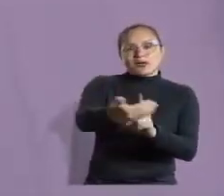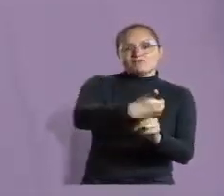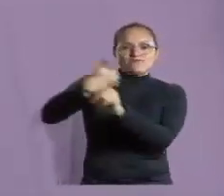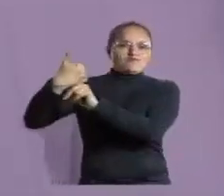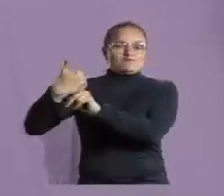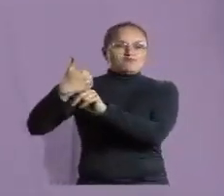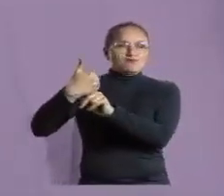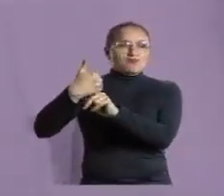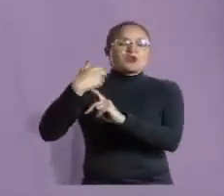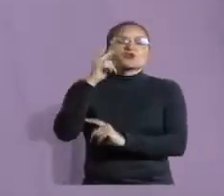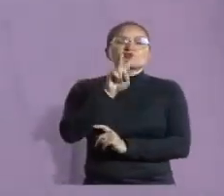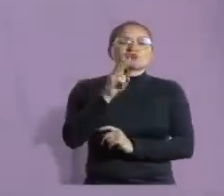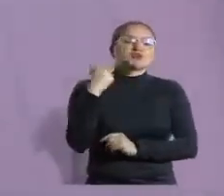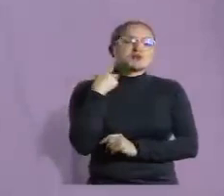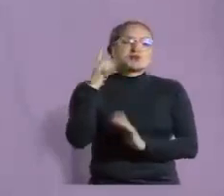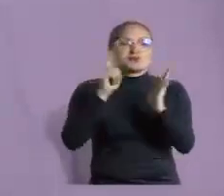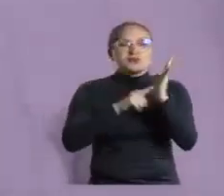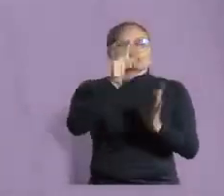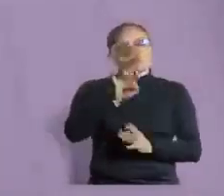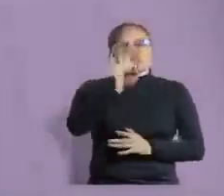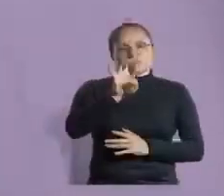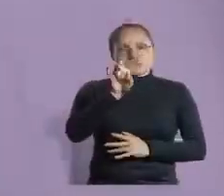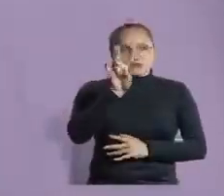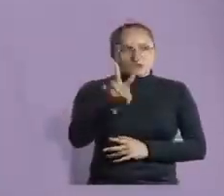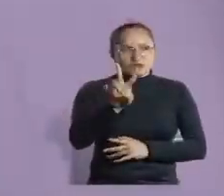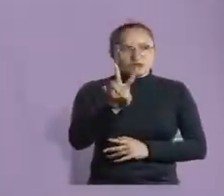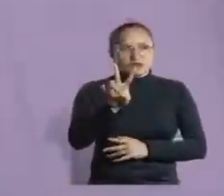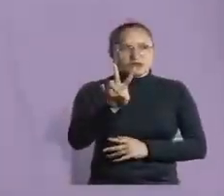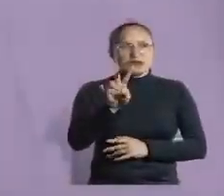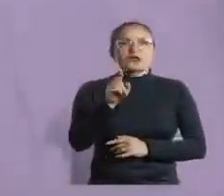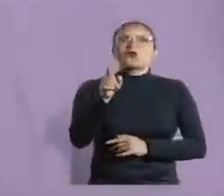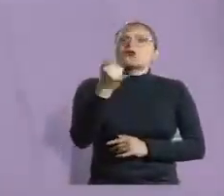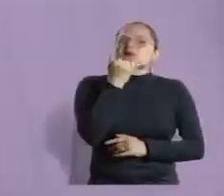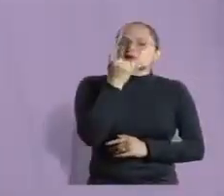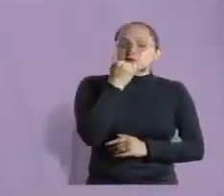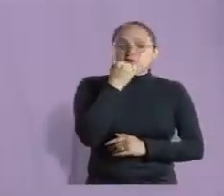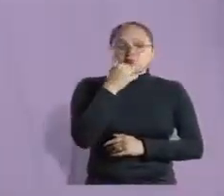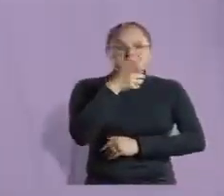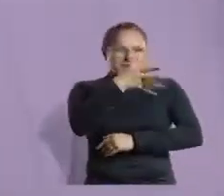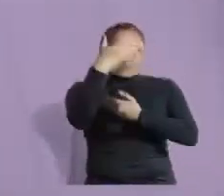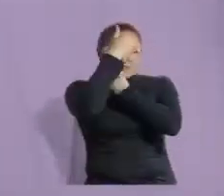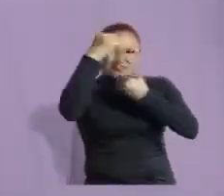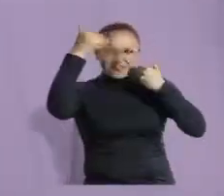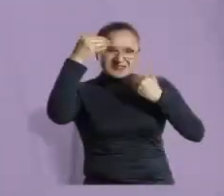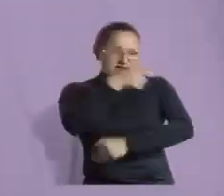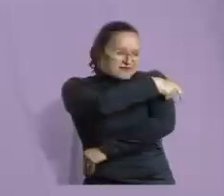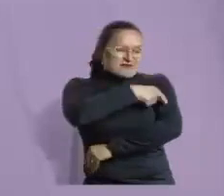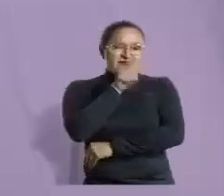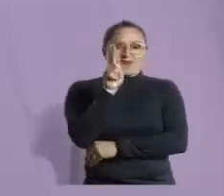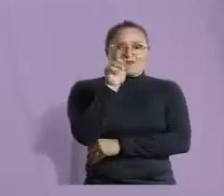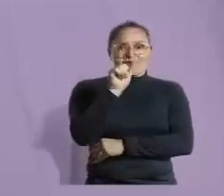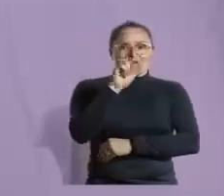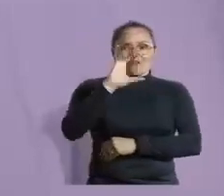el 2 de noviembre de 1992 en un retén ilegal que hizo la guerrilla de las farc mientras que se movilizaba de